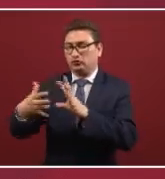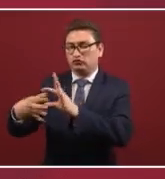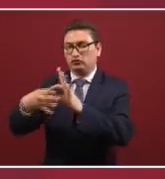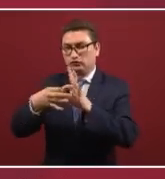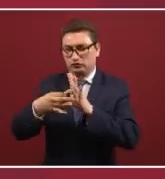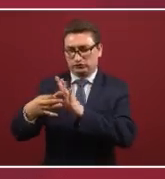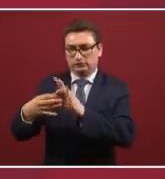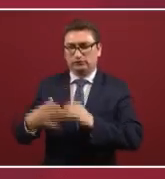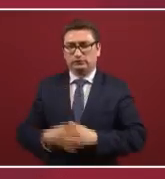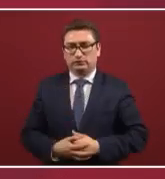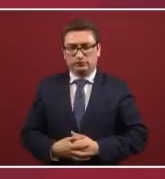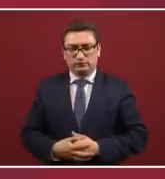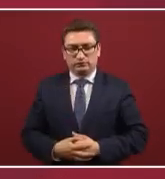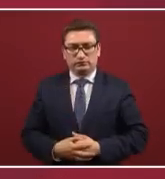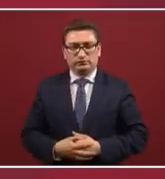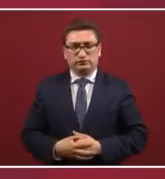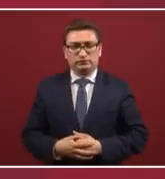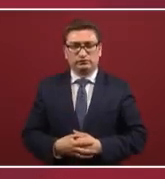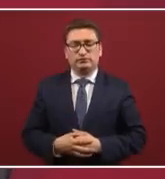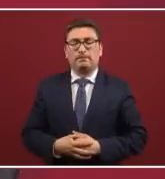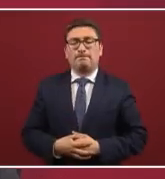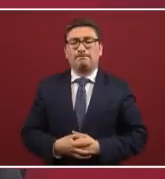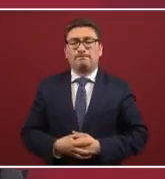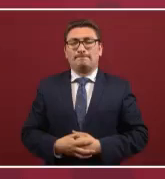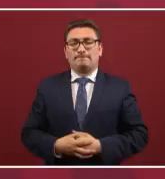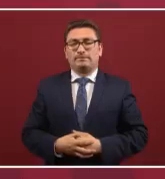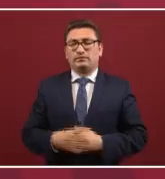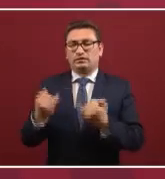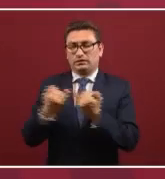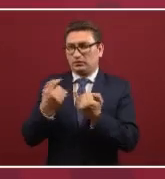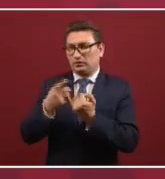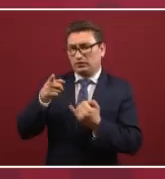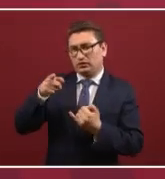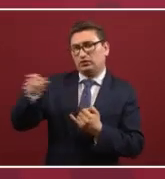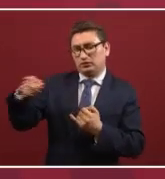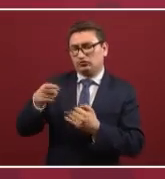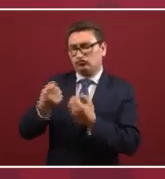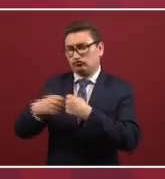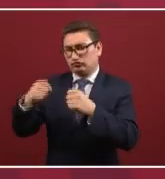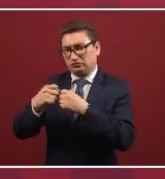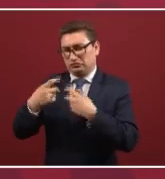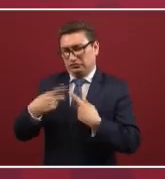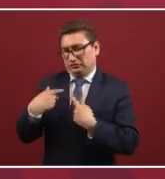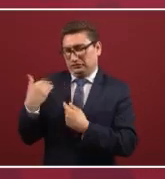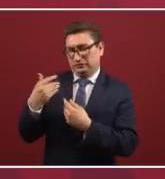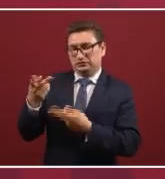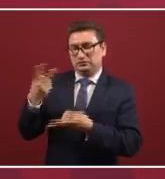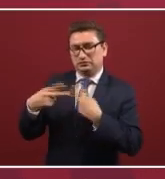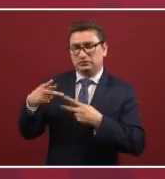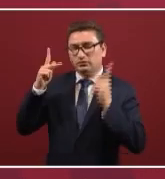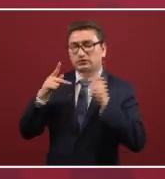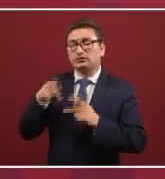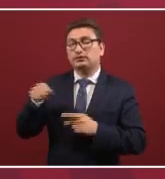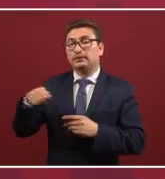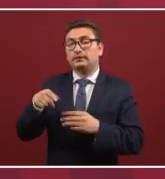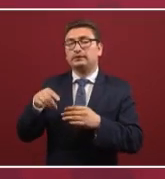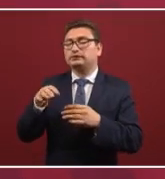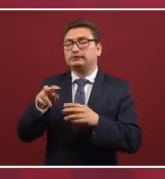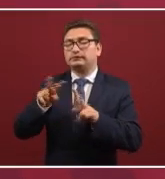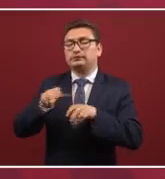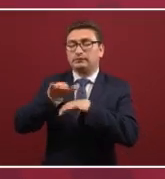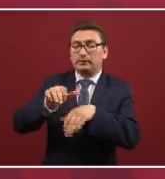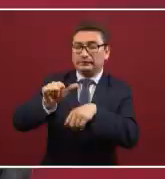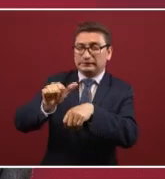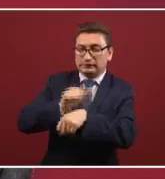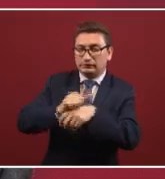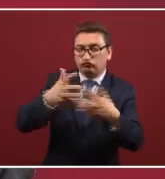sabe, muy recientemente tuvimos la visita de Airbus, ellos son socios muy importantes. Entonces, respecto a la industria automotriz, lo que